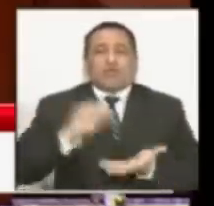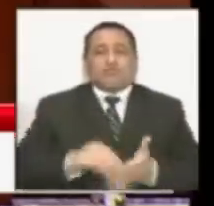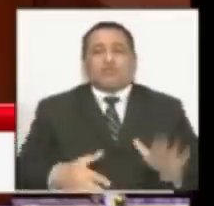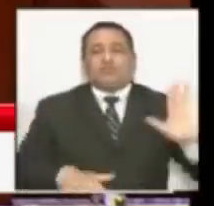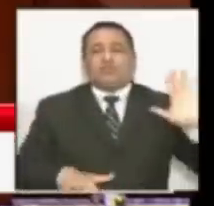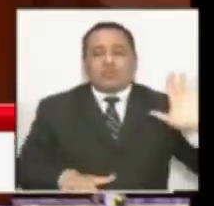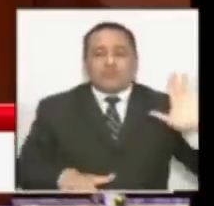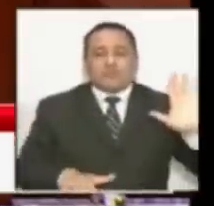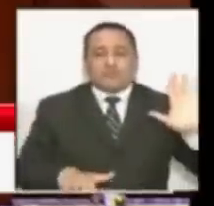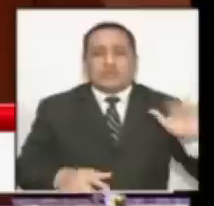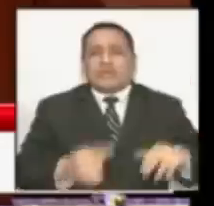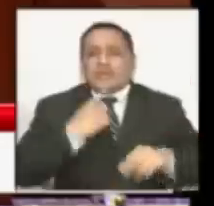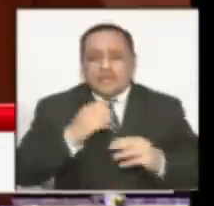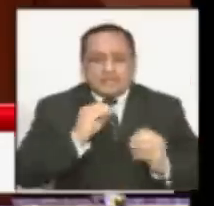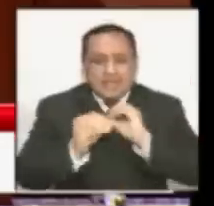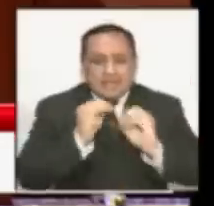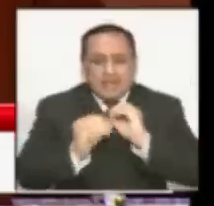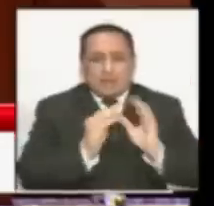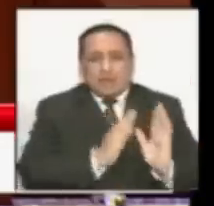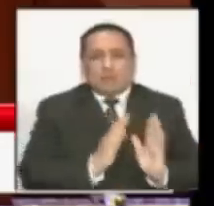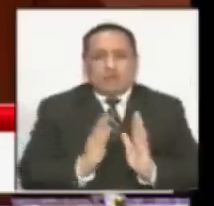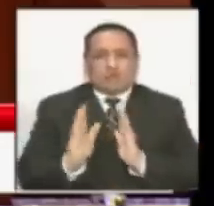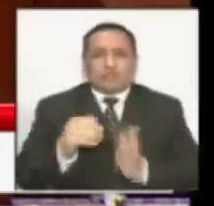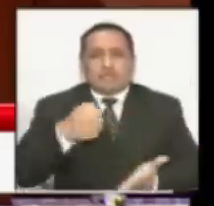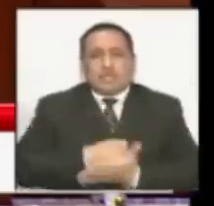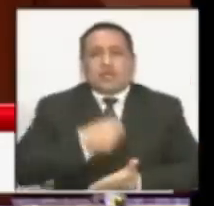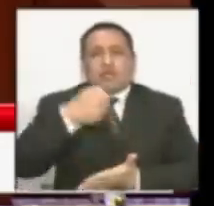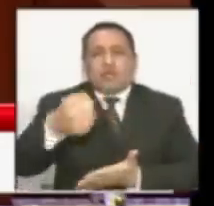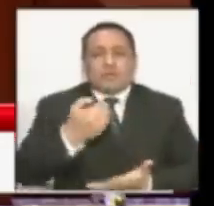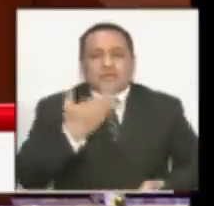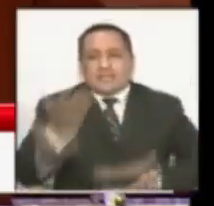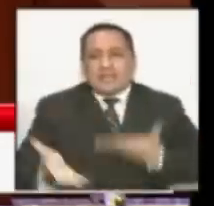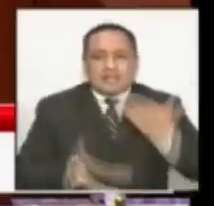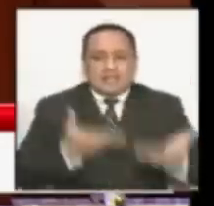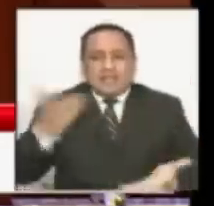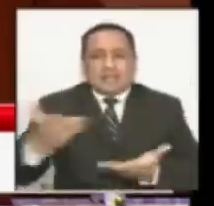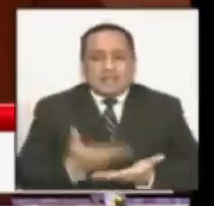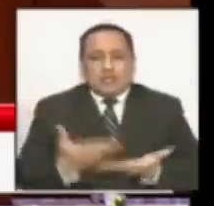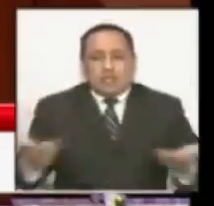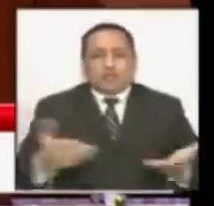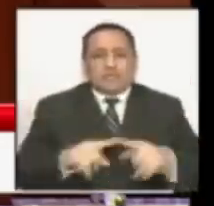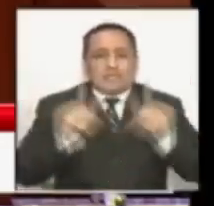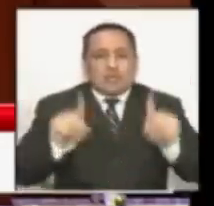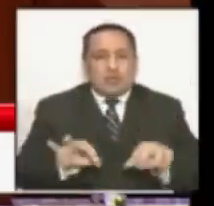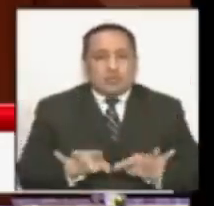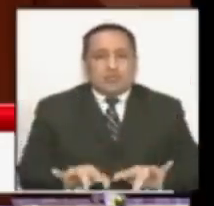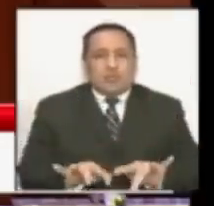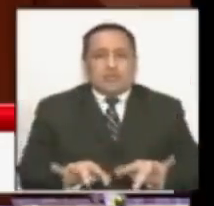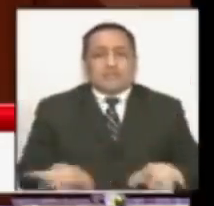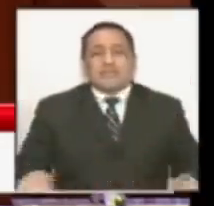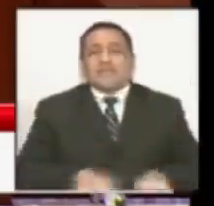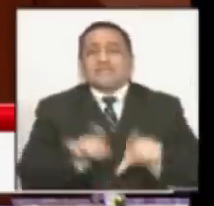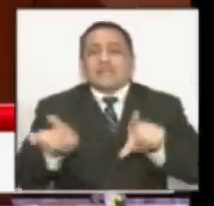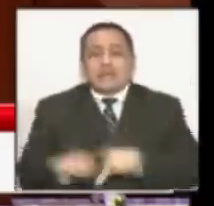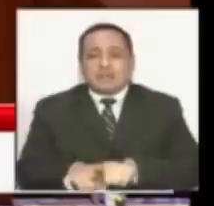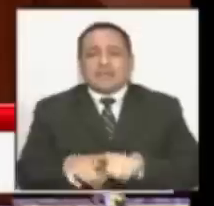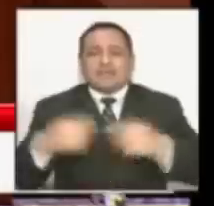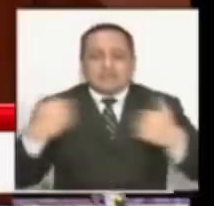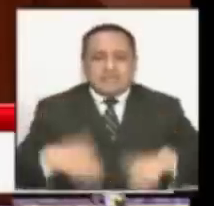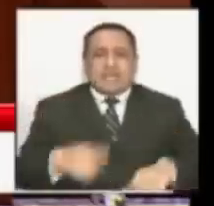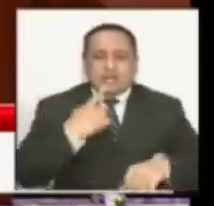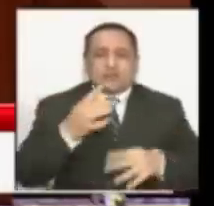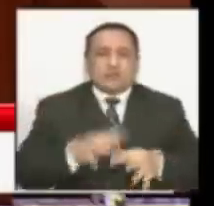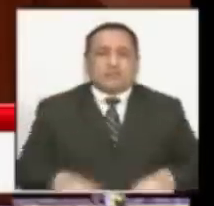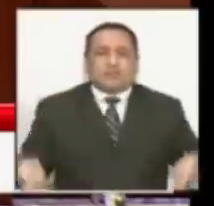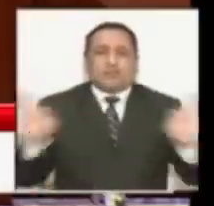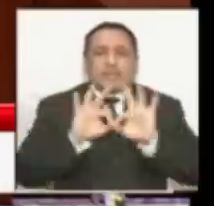compromiso: completaremos el proceso de adquisición, distribución y de equipos informáticos, y también, y eso es lo